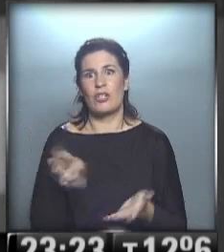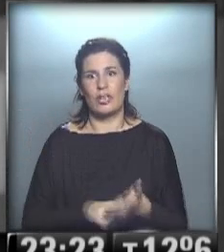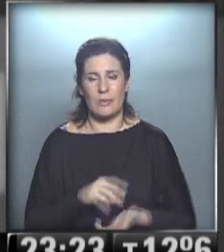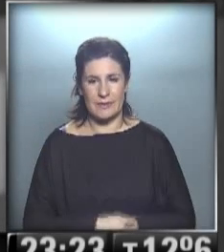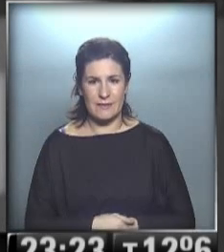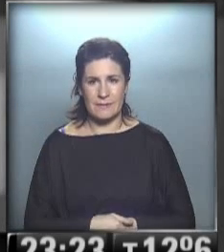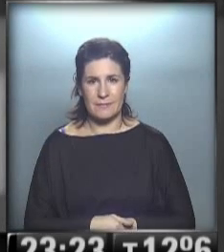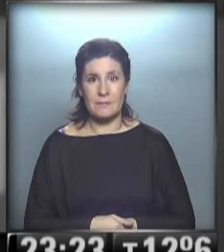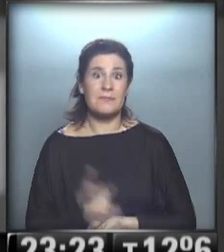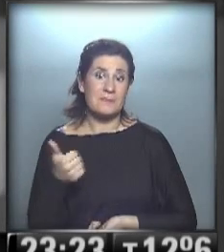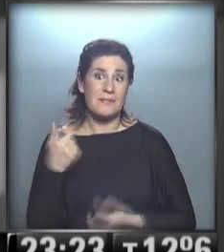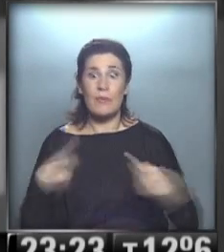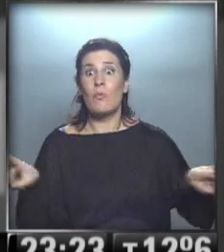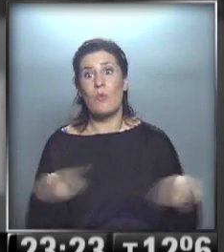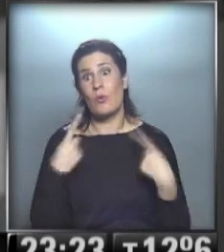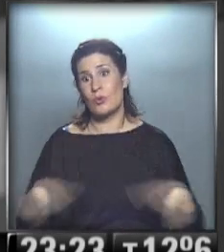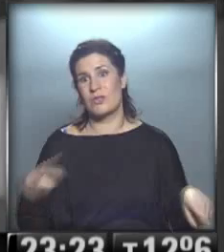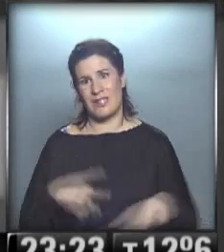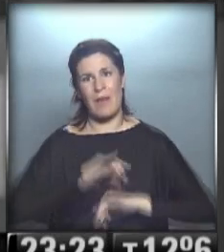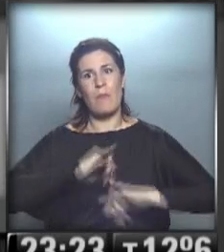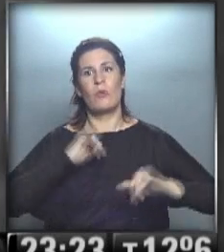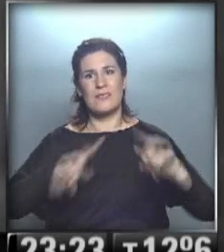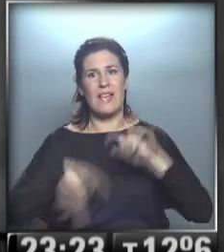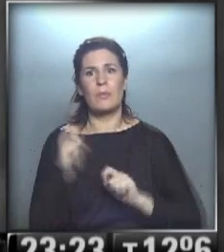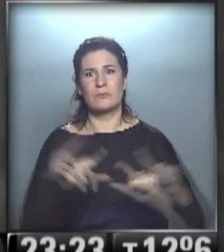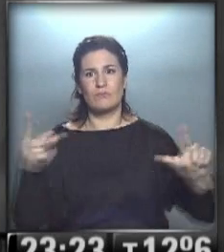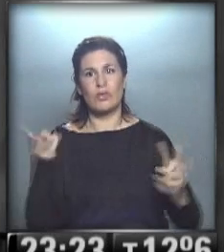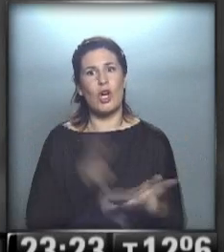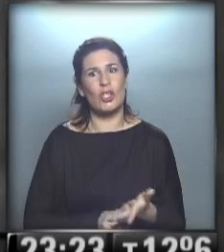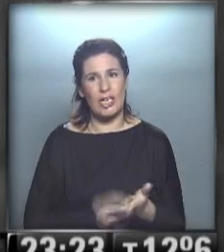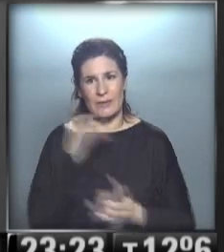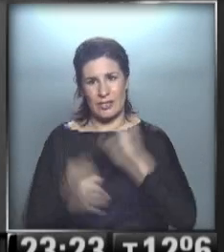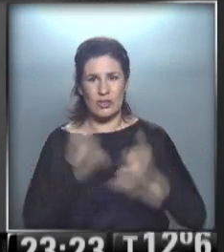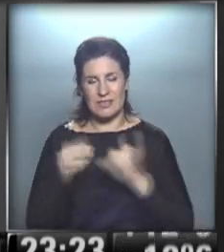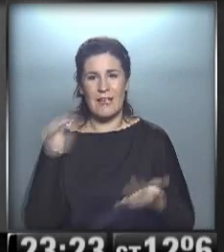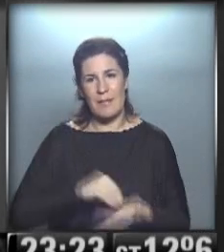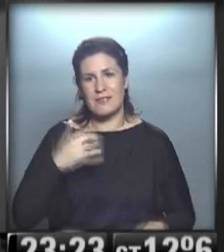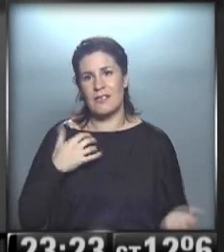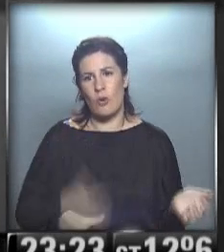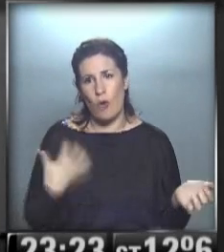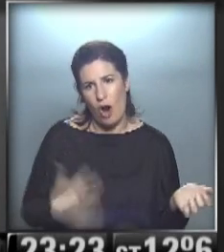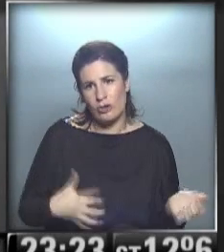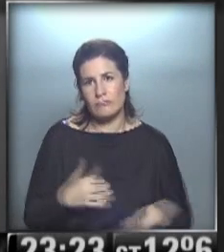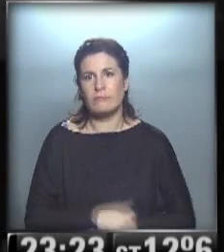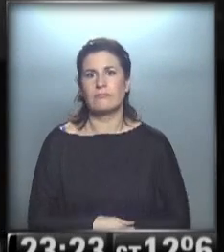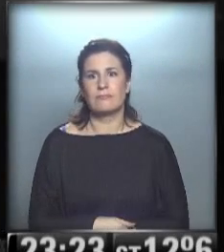vamos entonces con Radiohead. Volvemos en el próximo bloque, tenemos más resumen de noticias y más rock. Exacto. No se vayan.